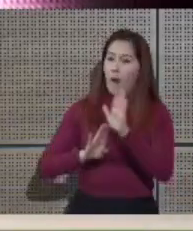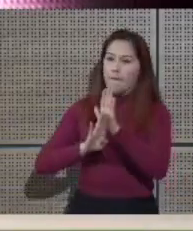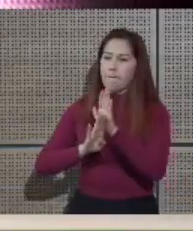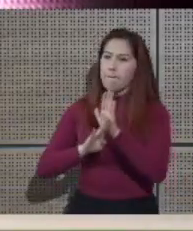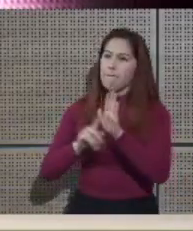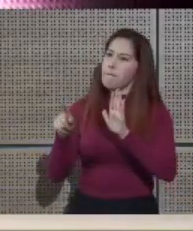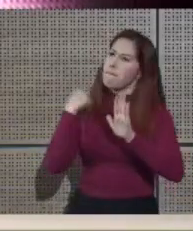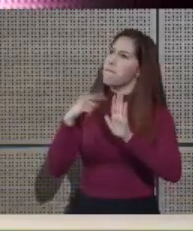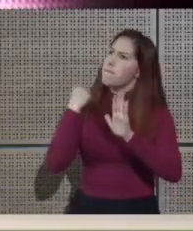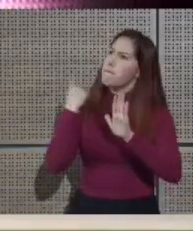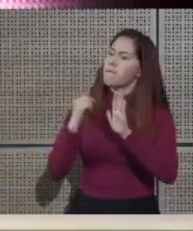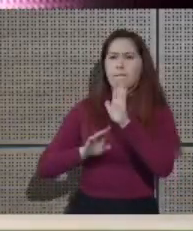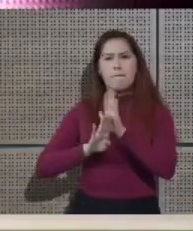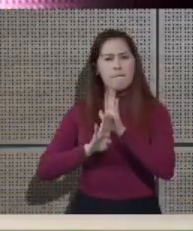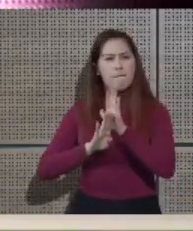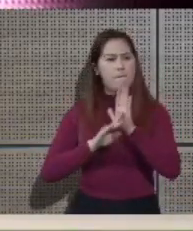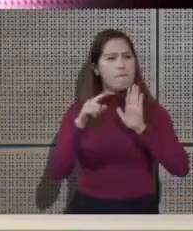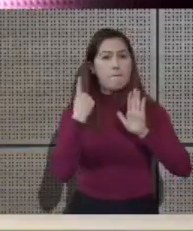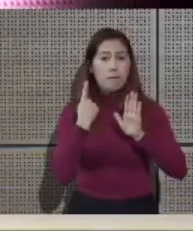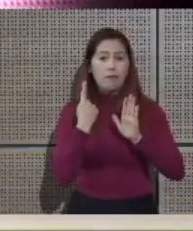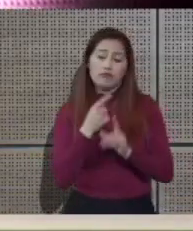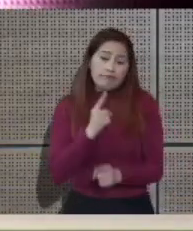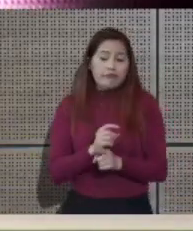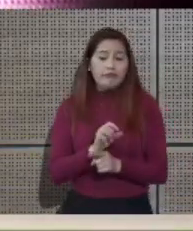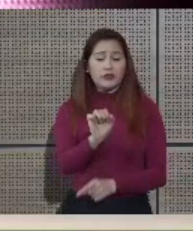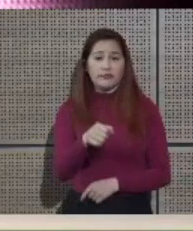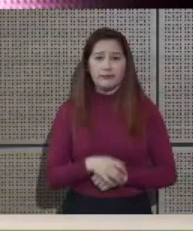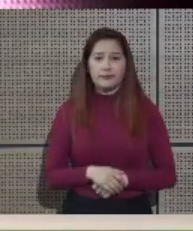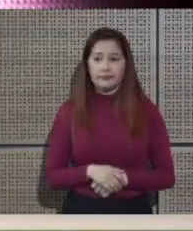desarrollo. Es verdad.